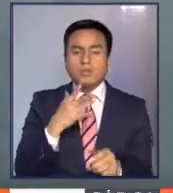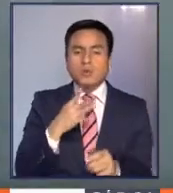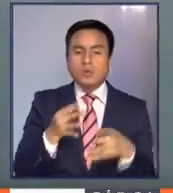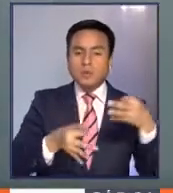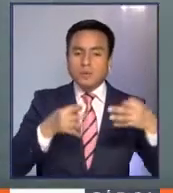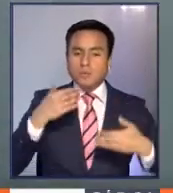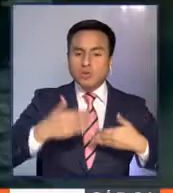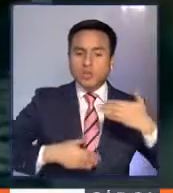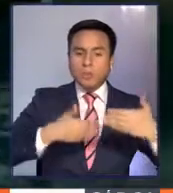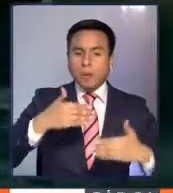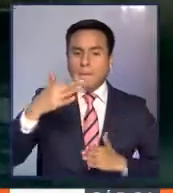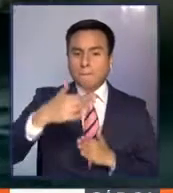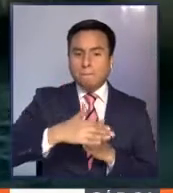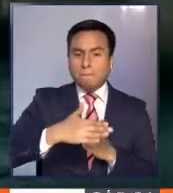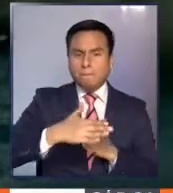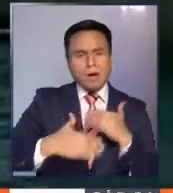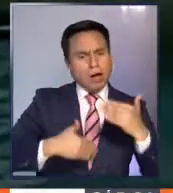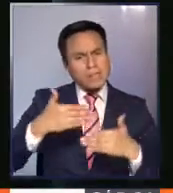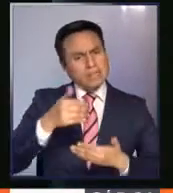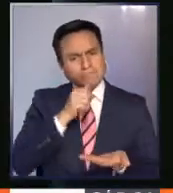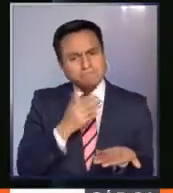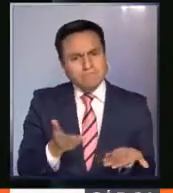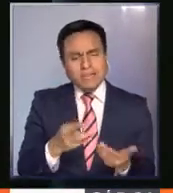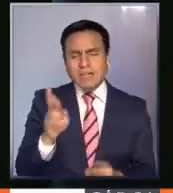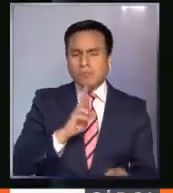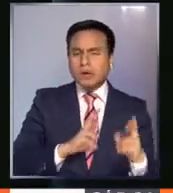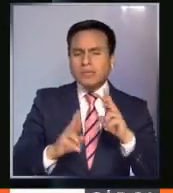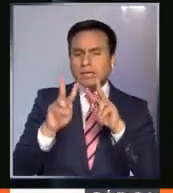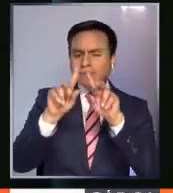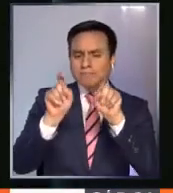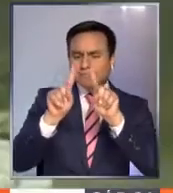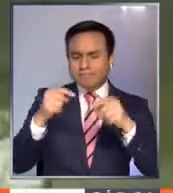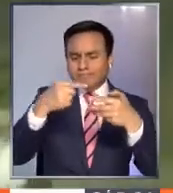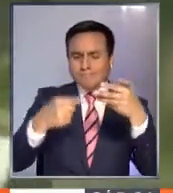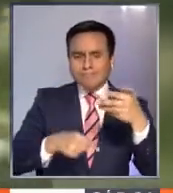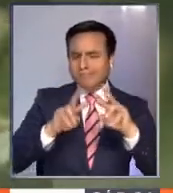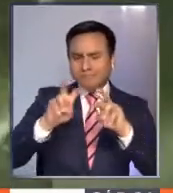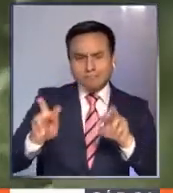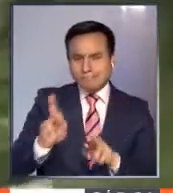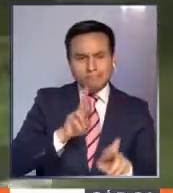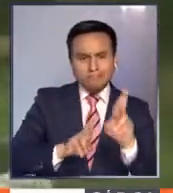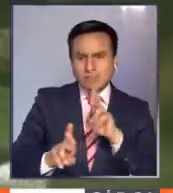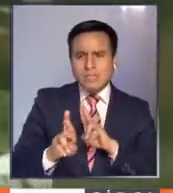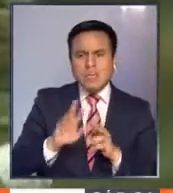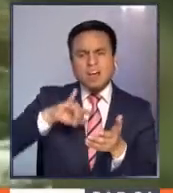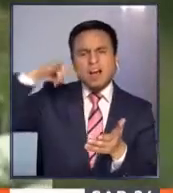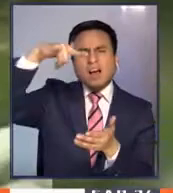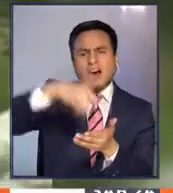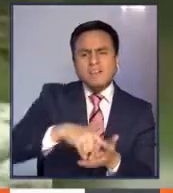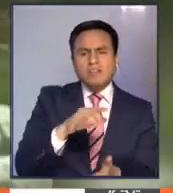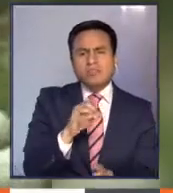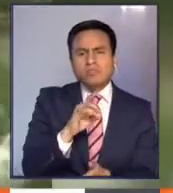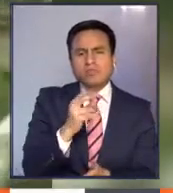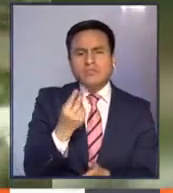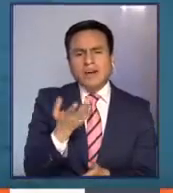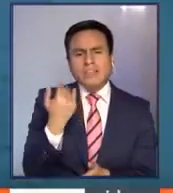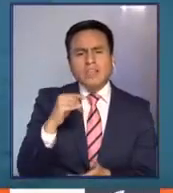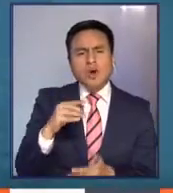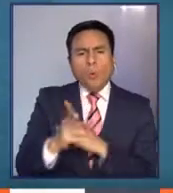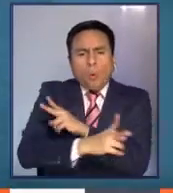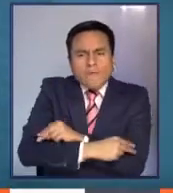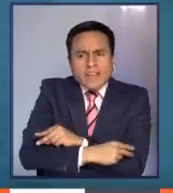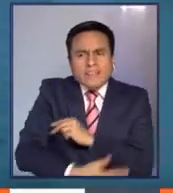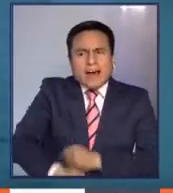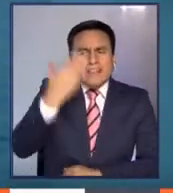el proceso está detenido y aún no hay respuestas a las interrogantes que dejó la caída del Casa 212 en Juan Fernández ese 2